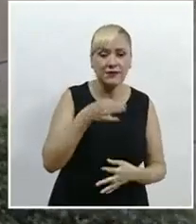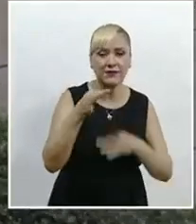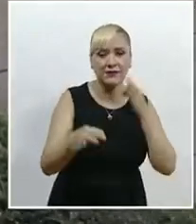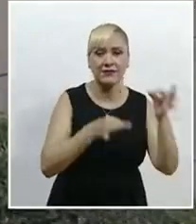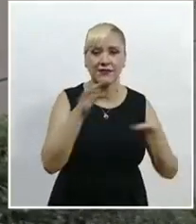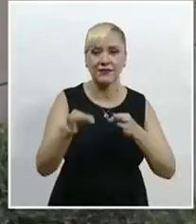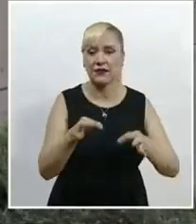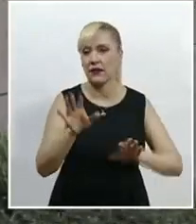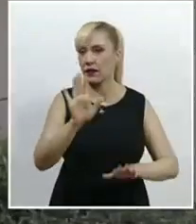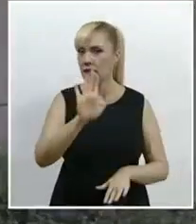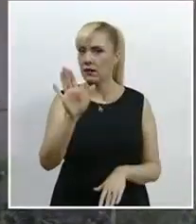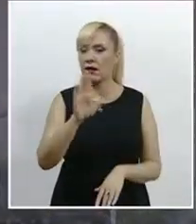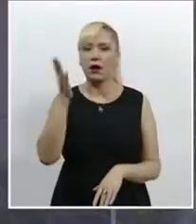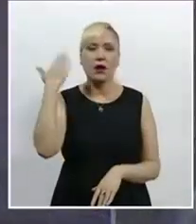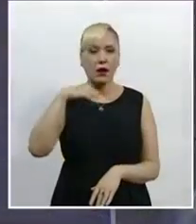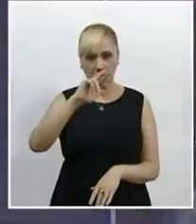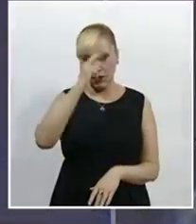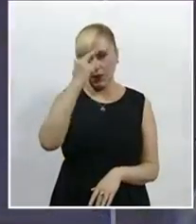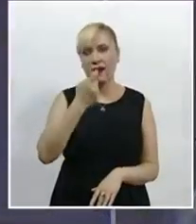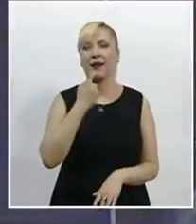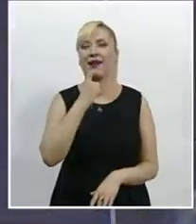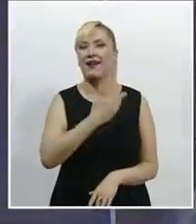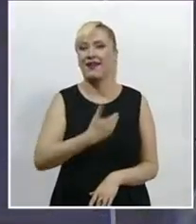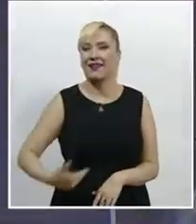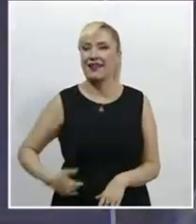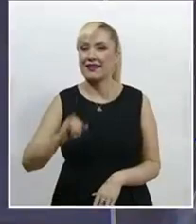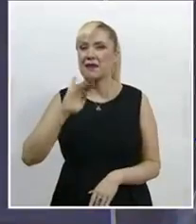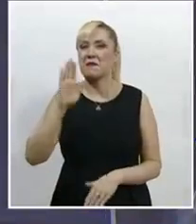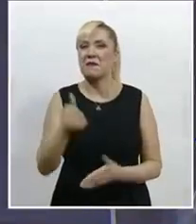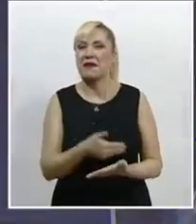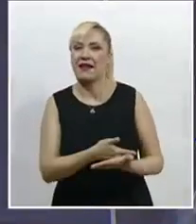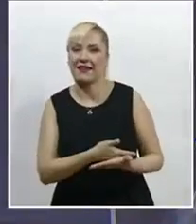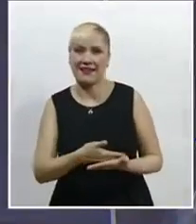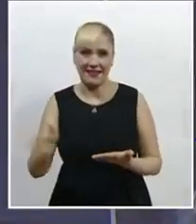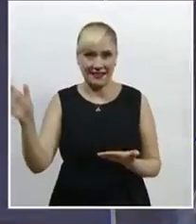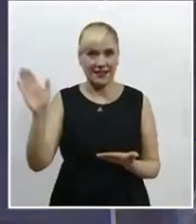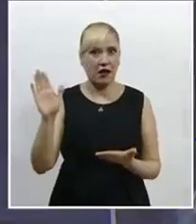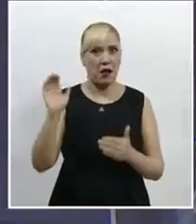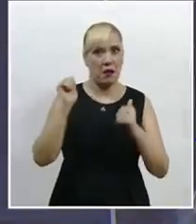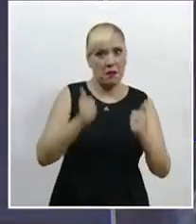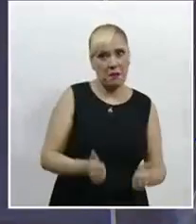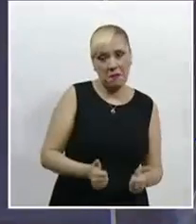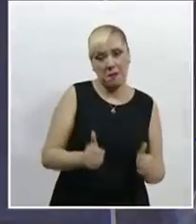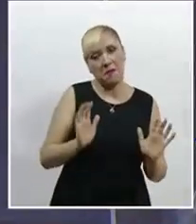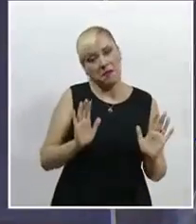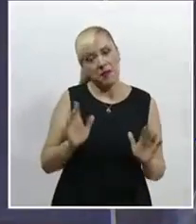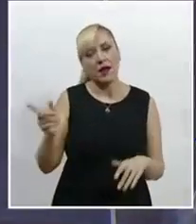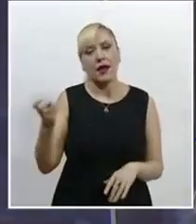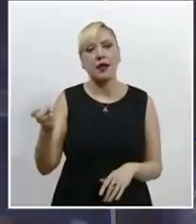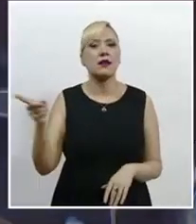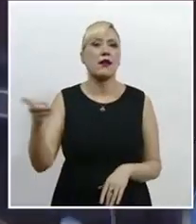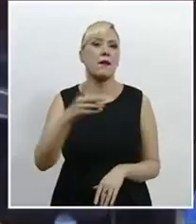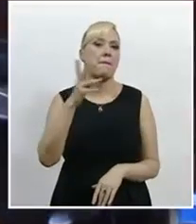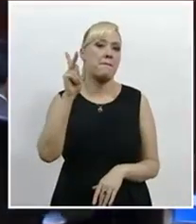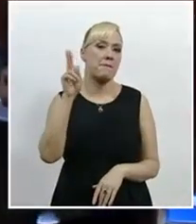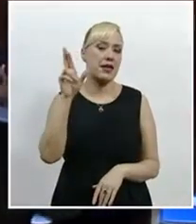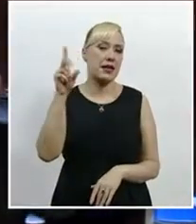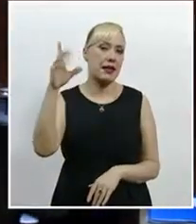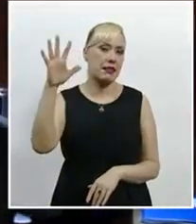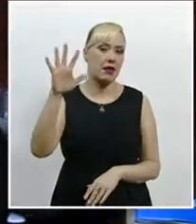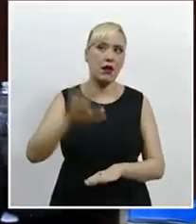Lo anterior al analizar la denuncia que interpuso el PRD en contra del presidente municipal de Ecatepec, Estado de México,